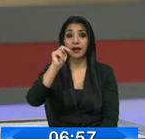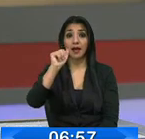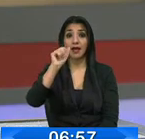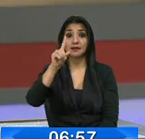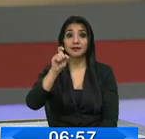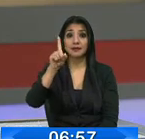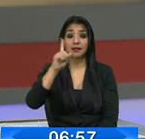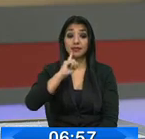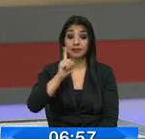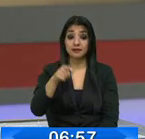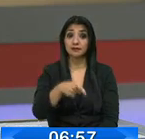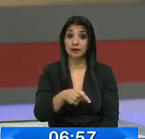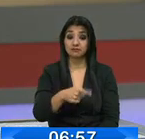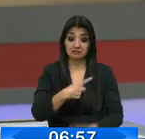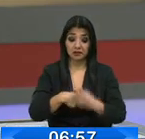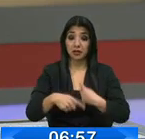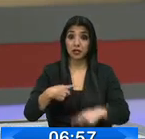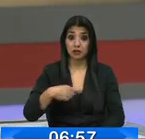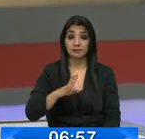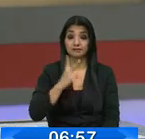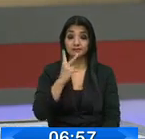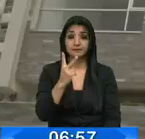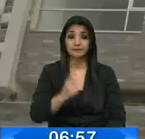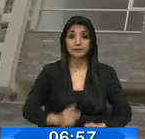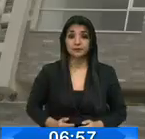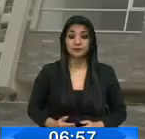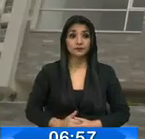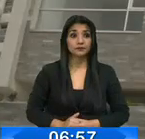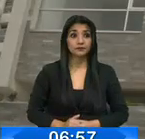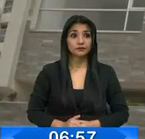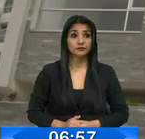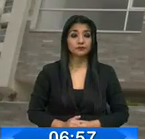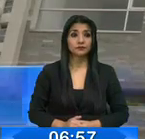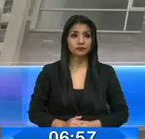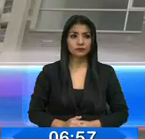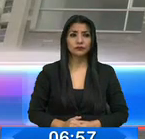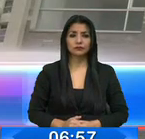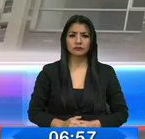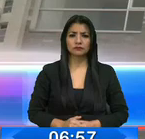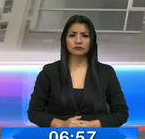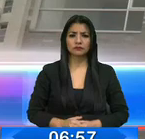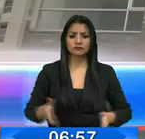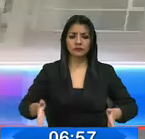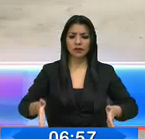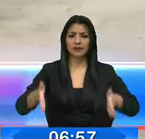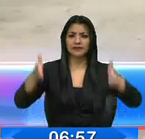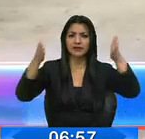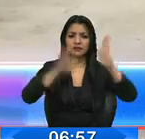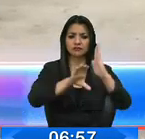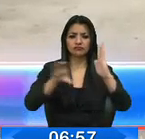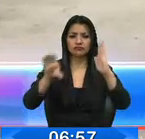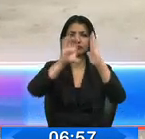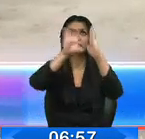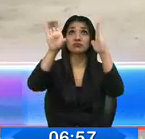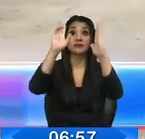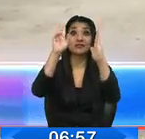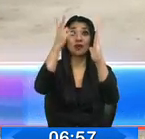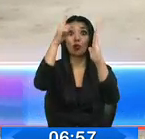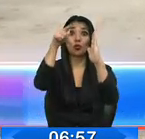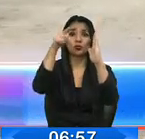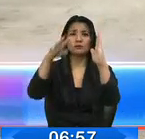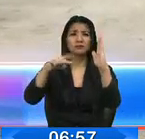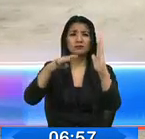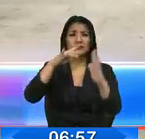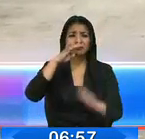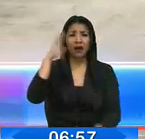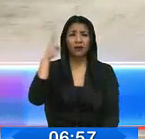presentaba huellas de violencia. Le contamos. El mal olor que salía del segundo piso del edificio obligó a los vecinos a pedir ayuda a la